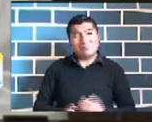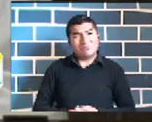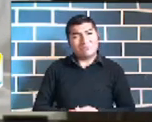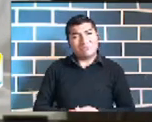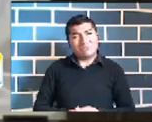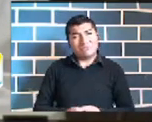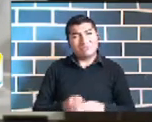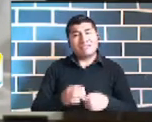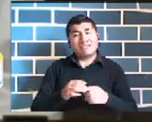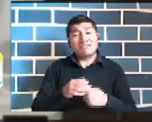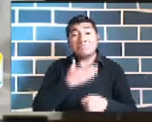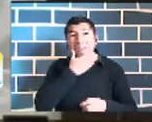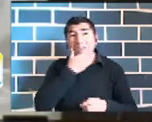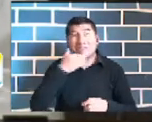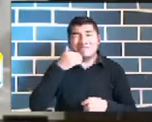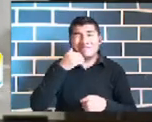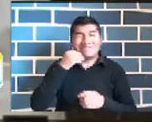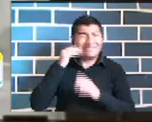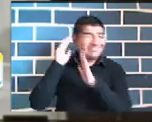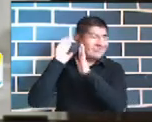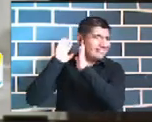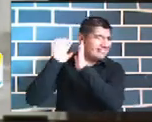y preferimos ignorarlo